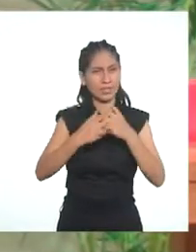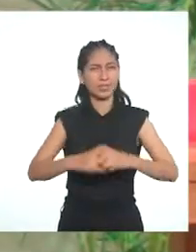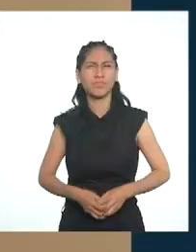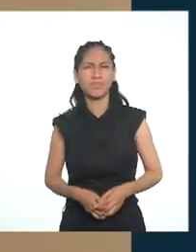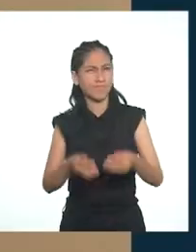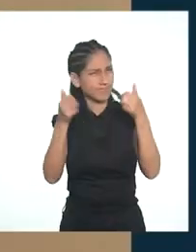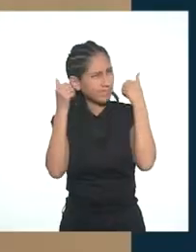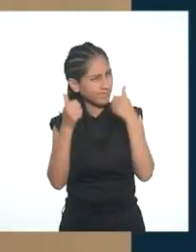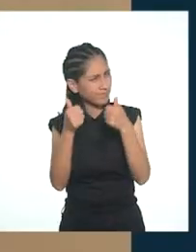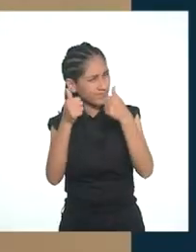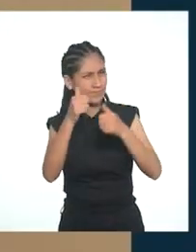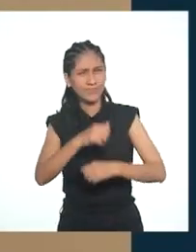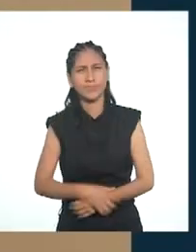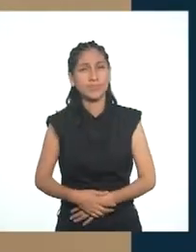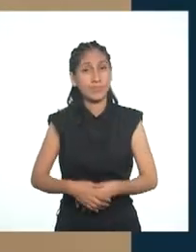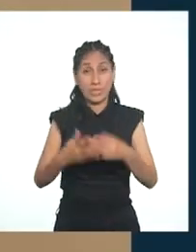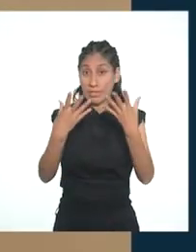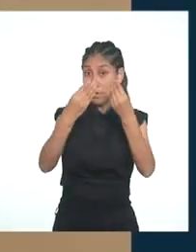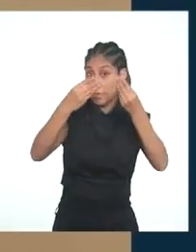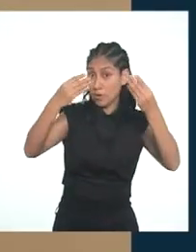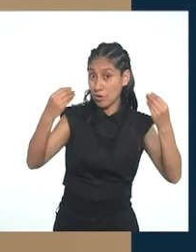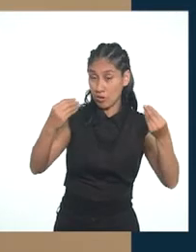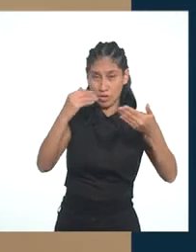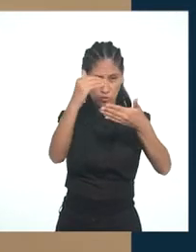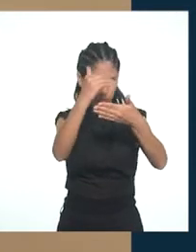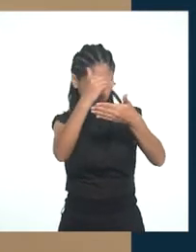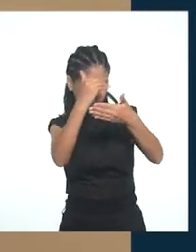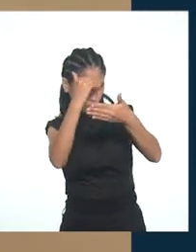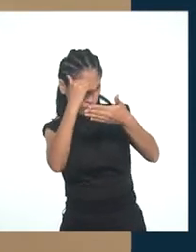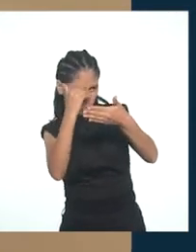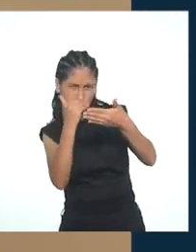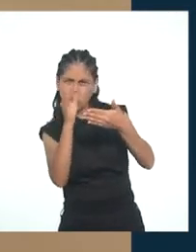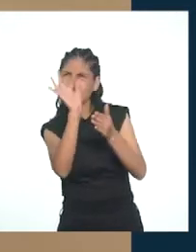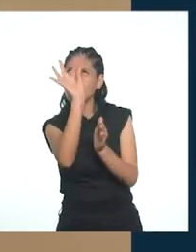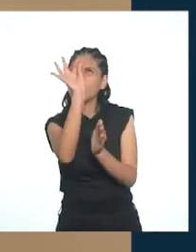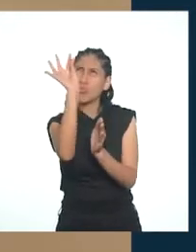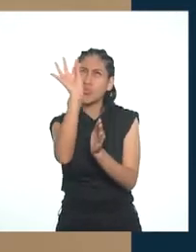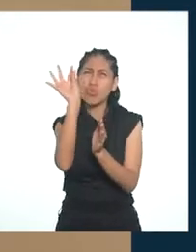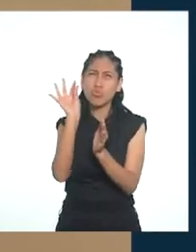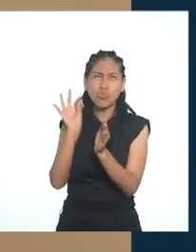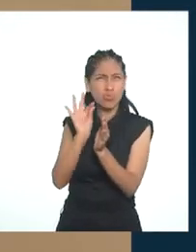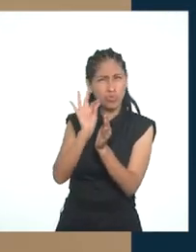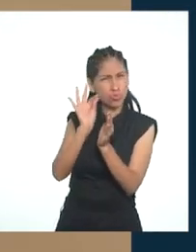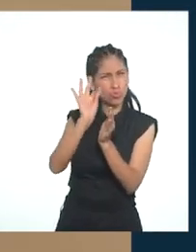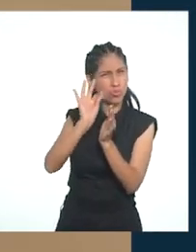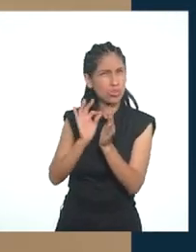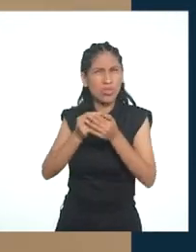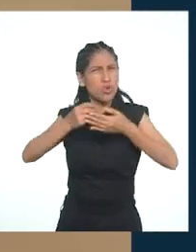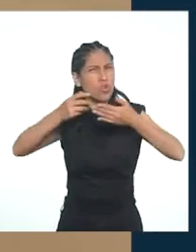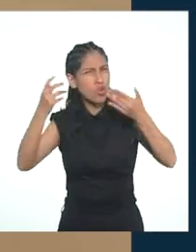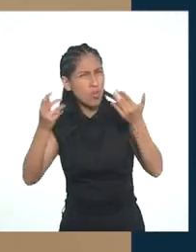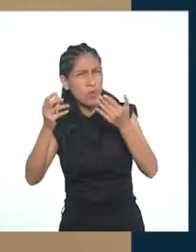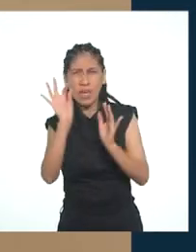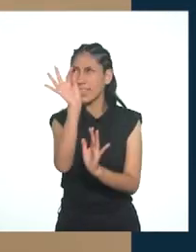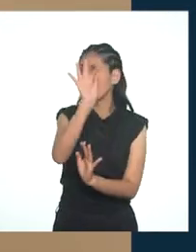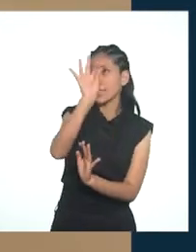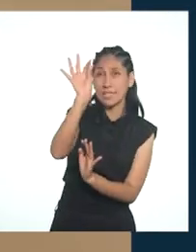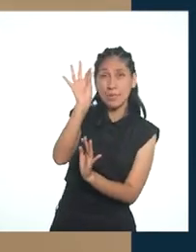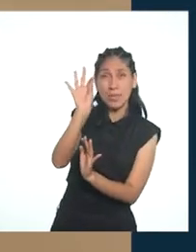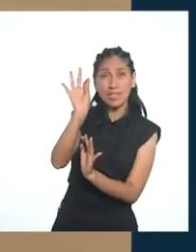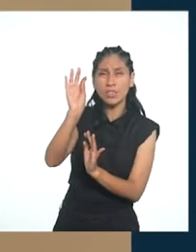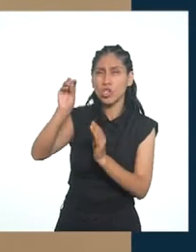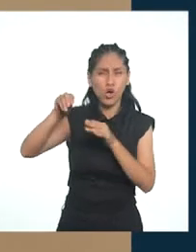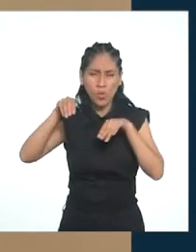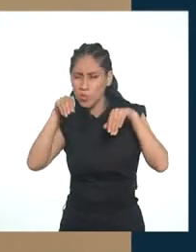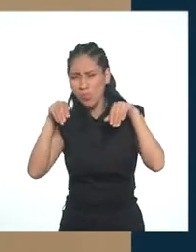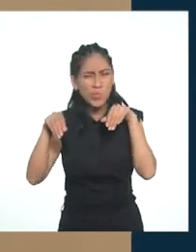archaea. Así es. La mayoría de estos microorganismos son heterótrofos, quiere decir que se